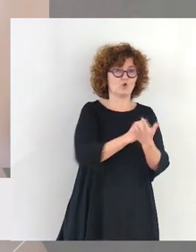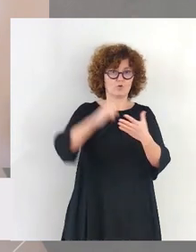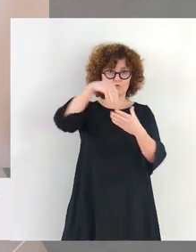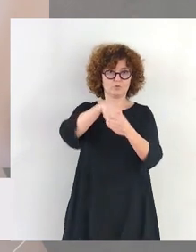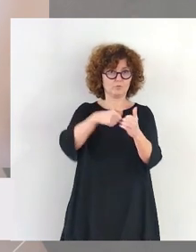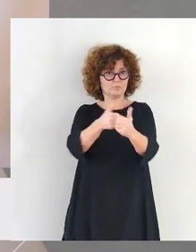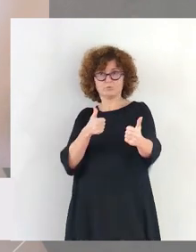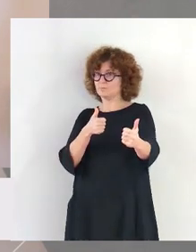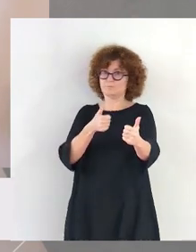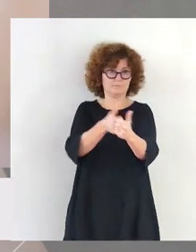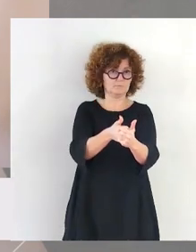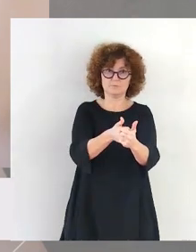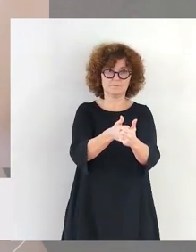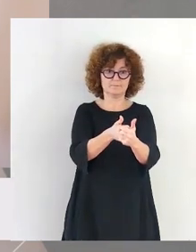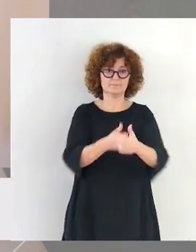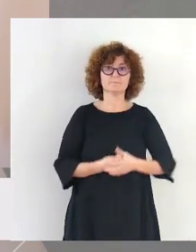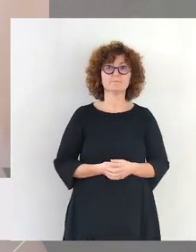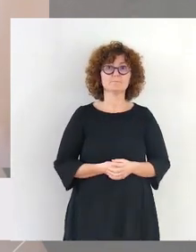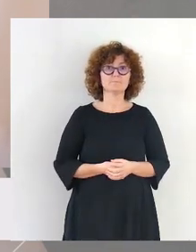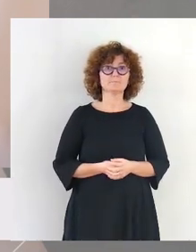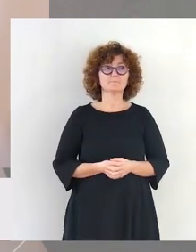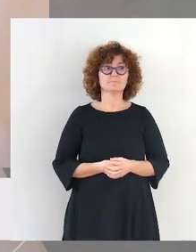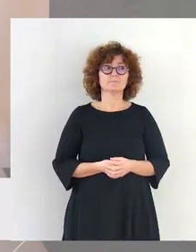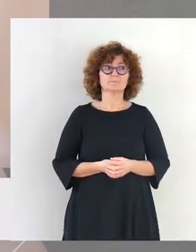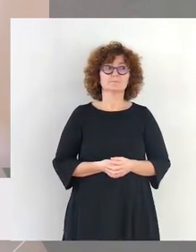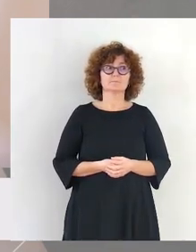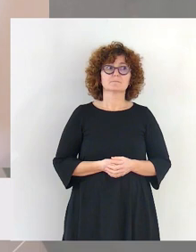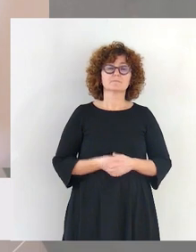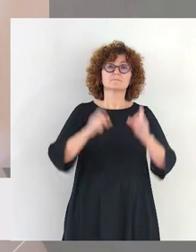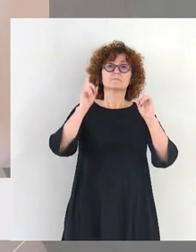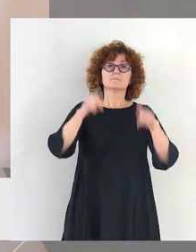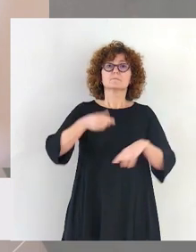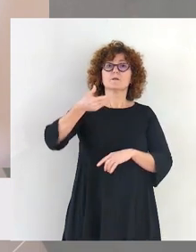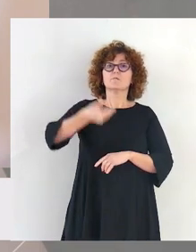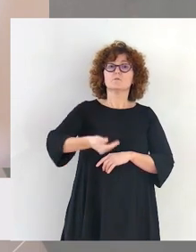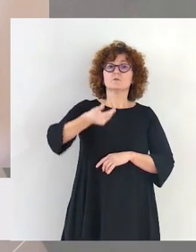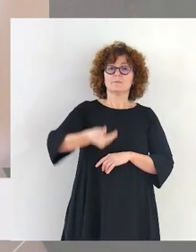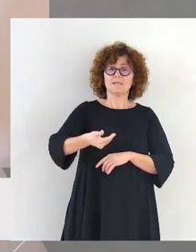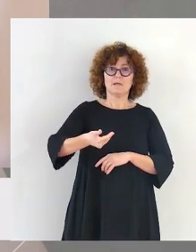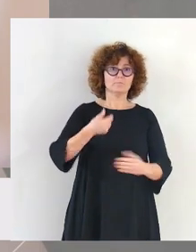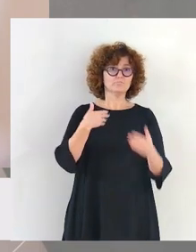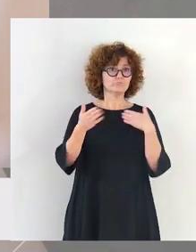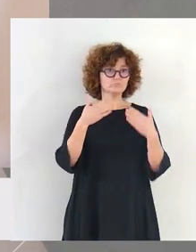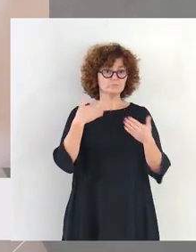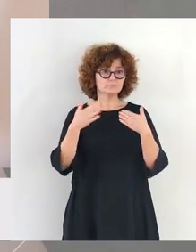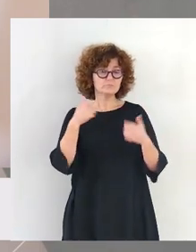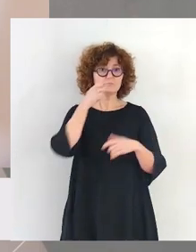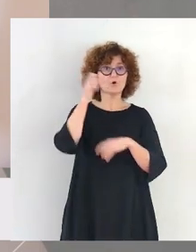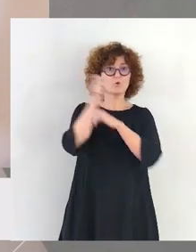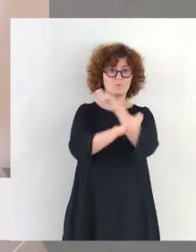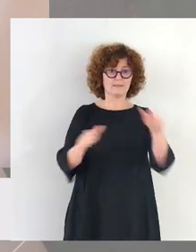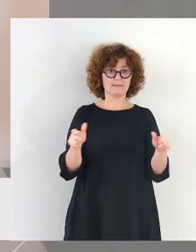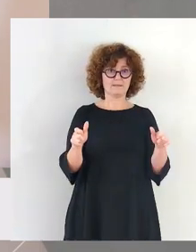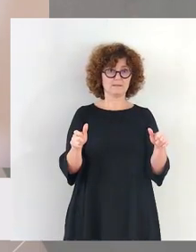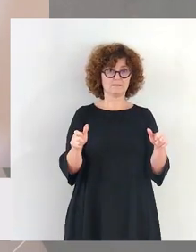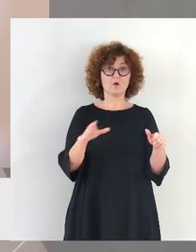en los riesgos en los que estamos entrando es fundamental son fundamentales estas conversaciones humanitarias fundamentales